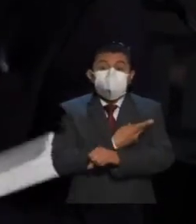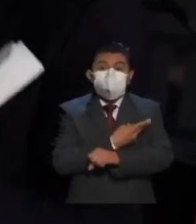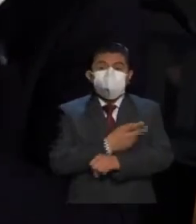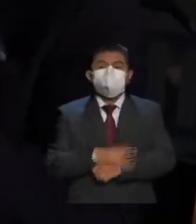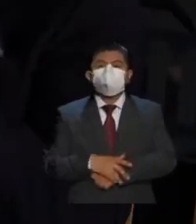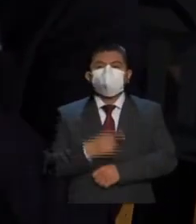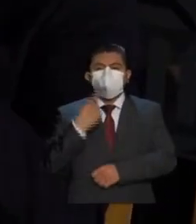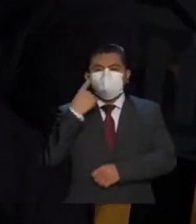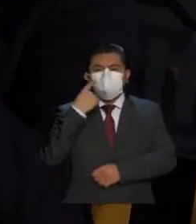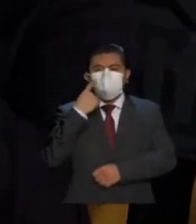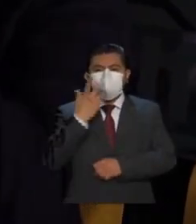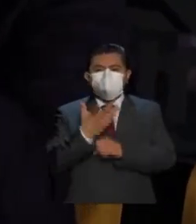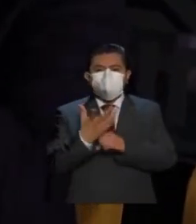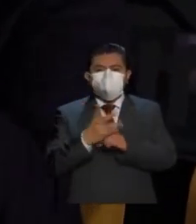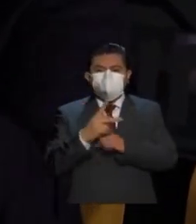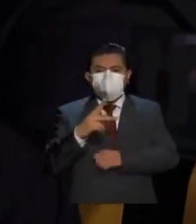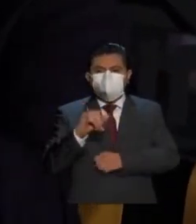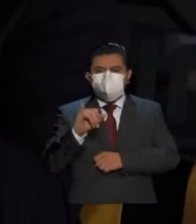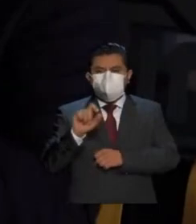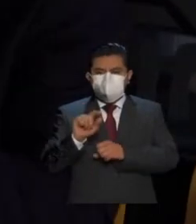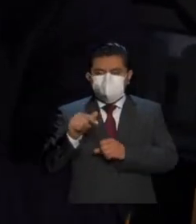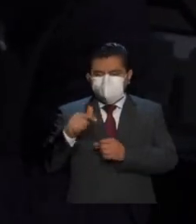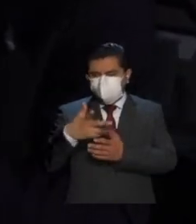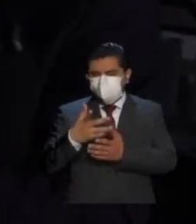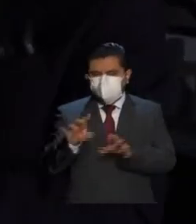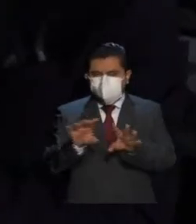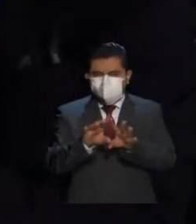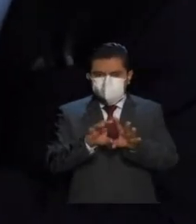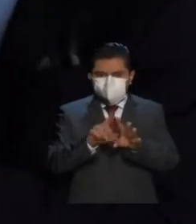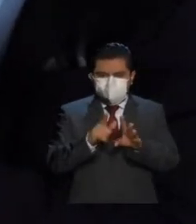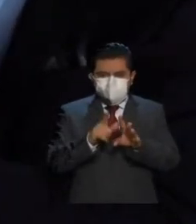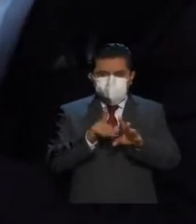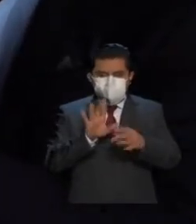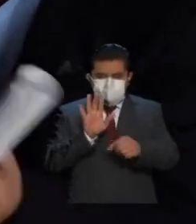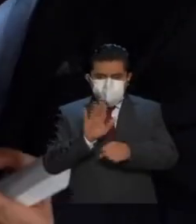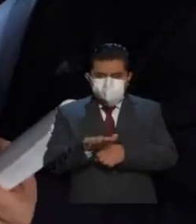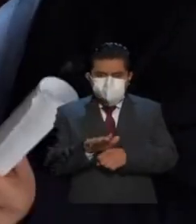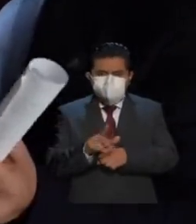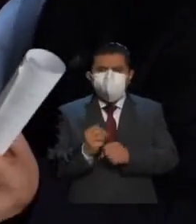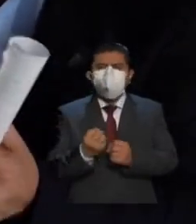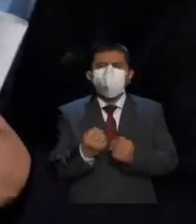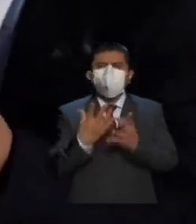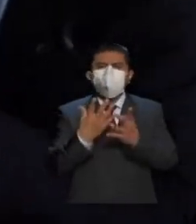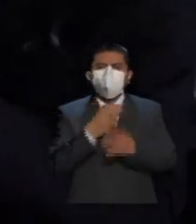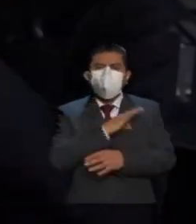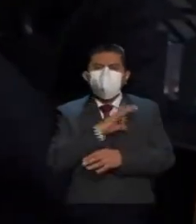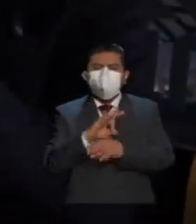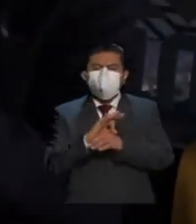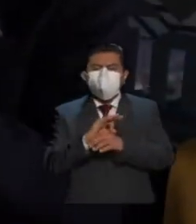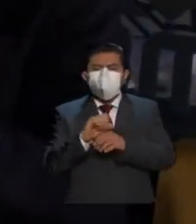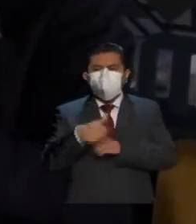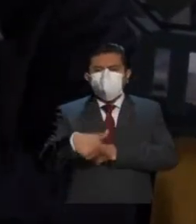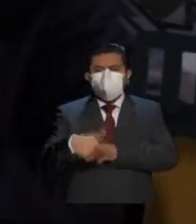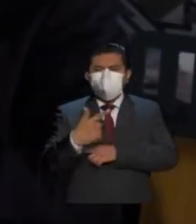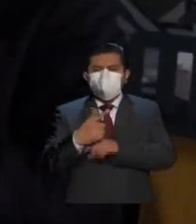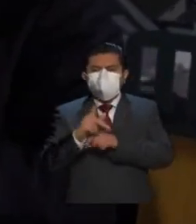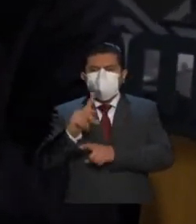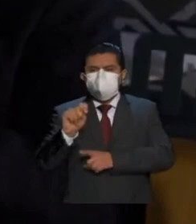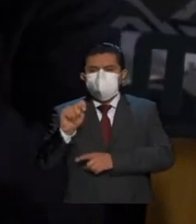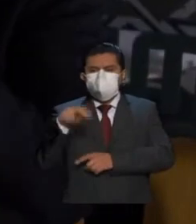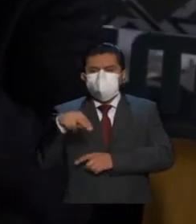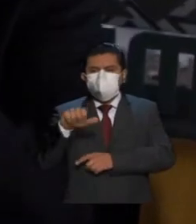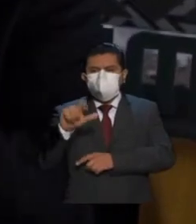La pinza, que es la parte que agarra el cable, tiene una fuerza de 12 toneladas. Para poder